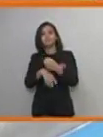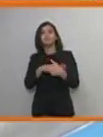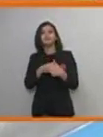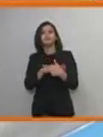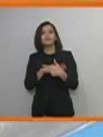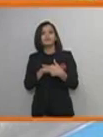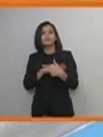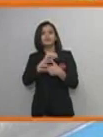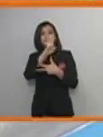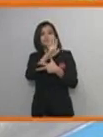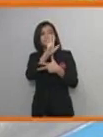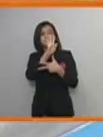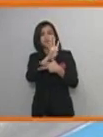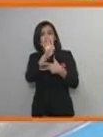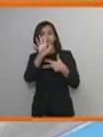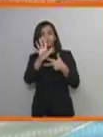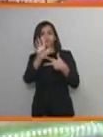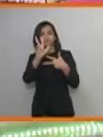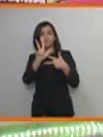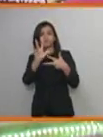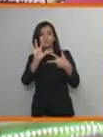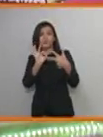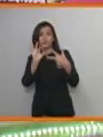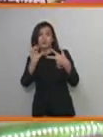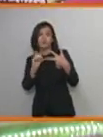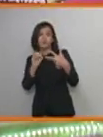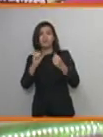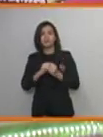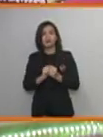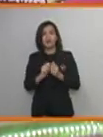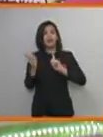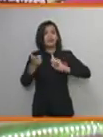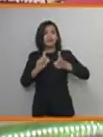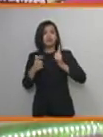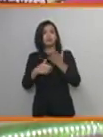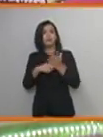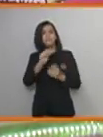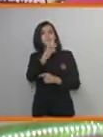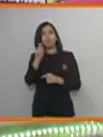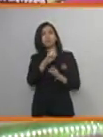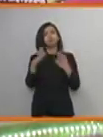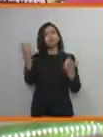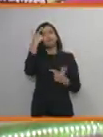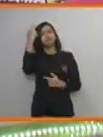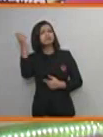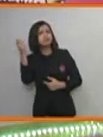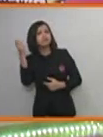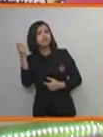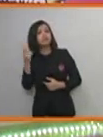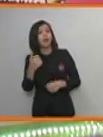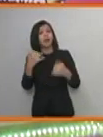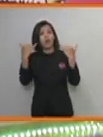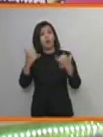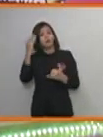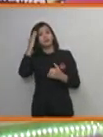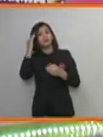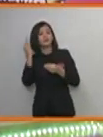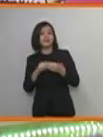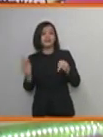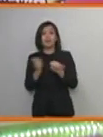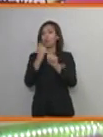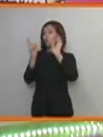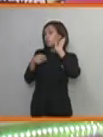3, 54, 53 y el 90. Y con tu boleto en mano, dime tú qué soñaste, porque conoceremos el número afortunado para la